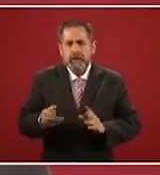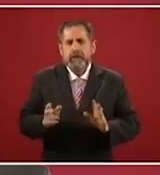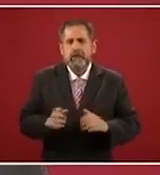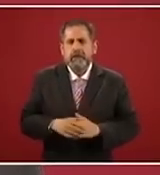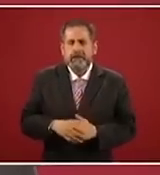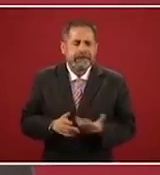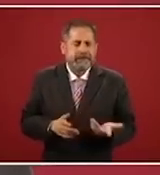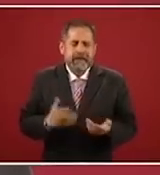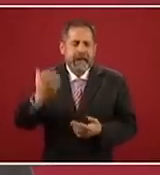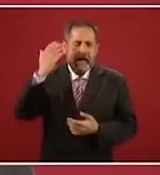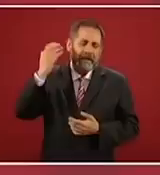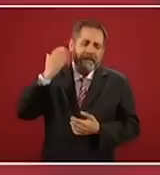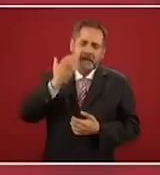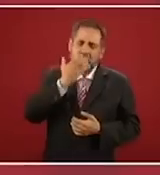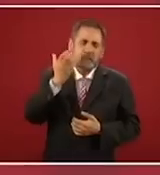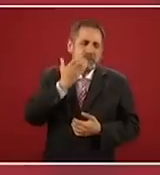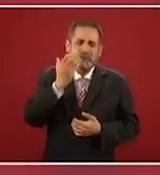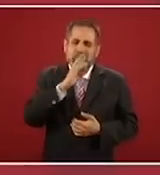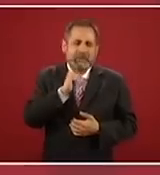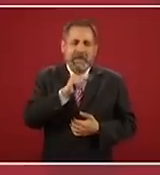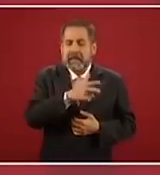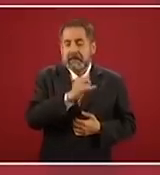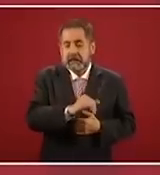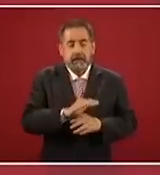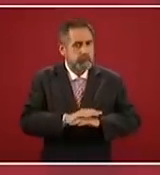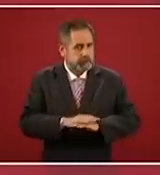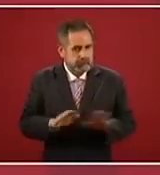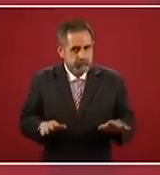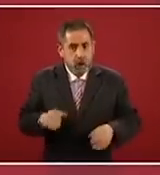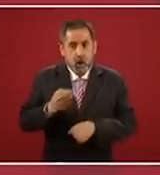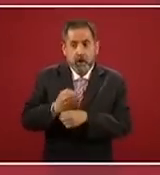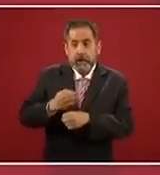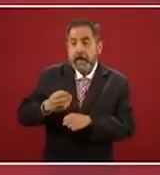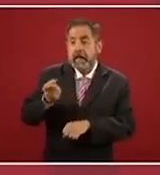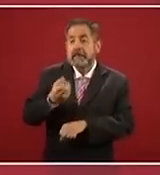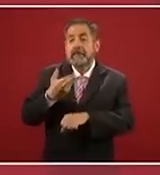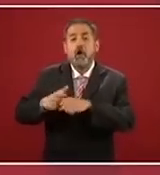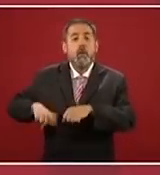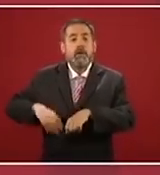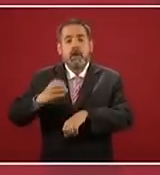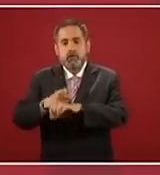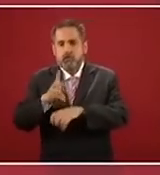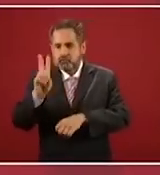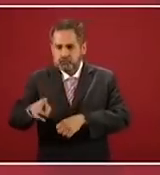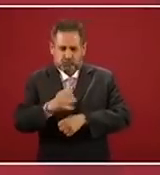era una práctica, pues. Entonces, lo que tiene que hacer Gobernación es investigar